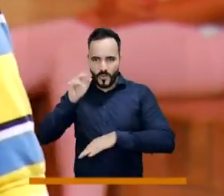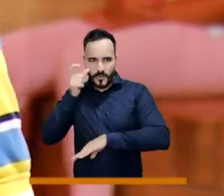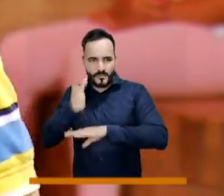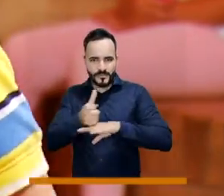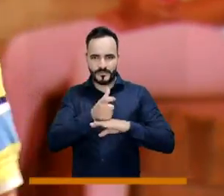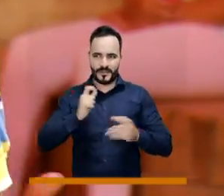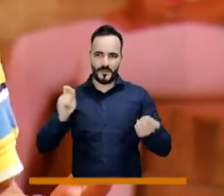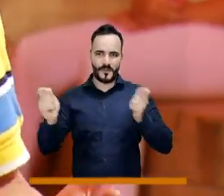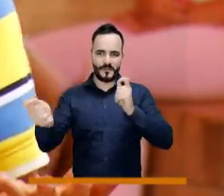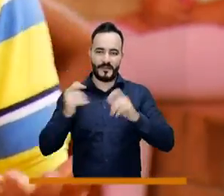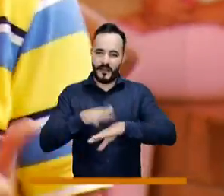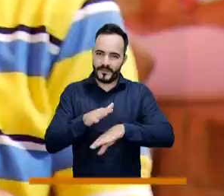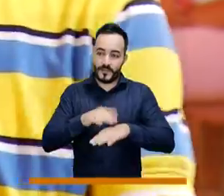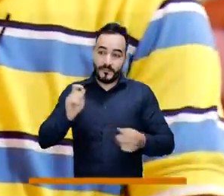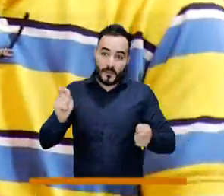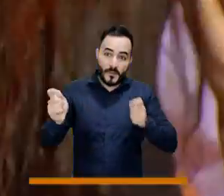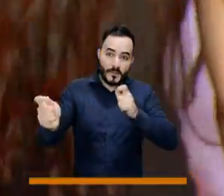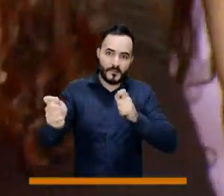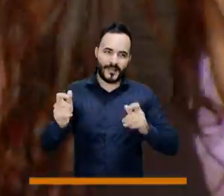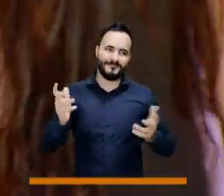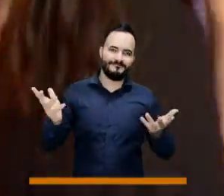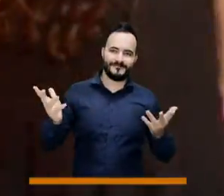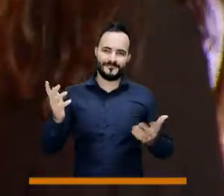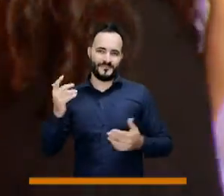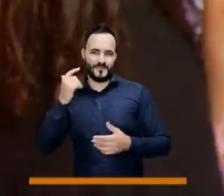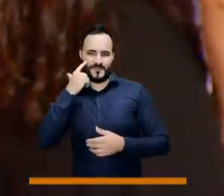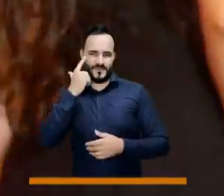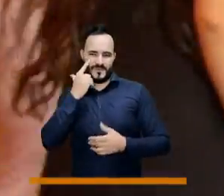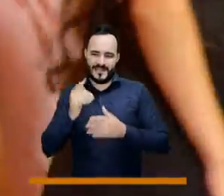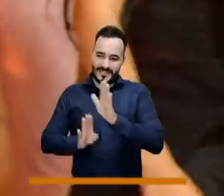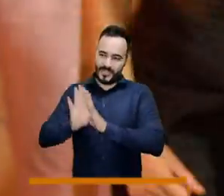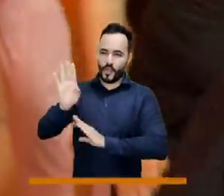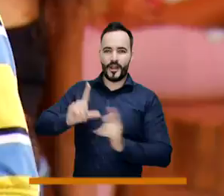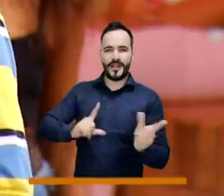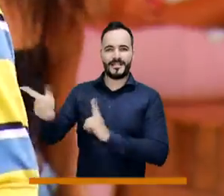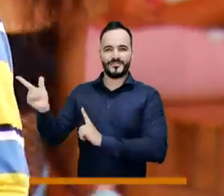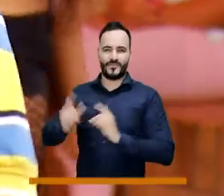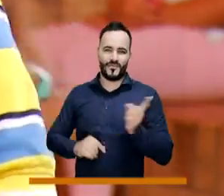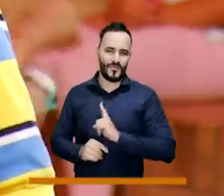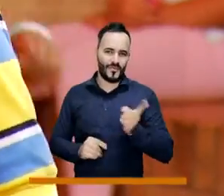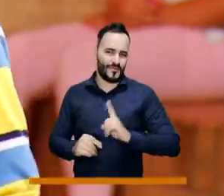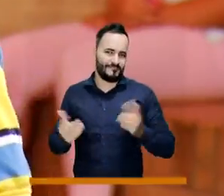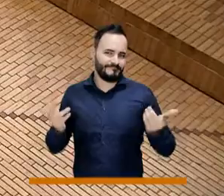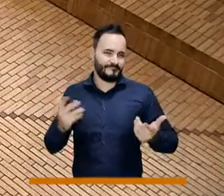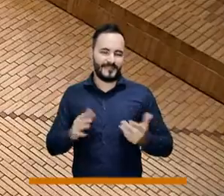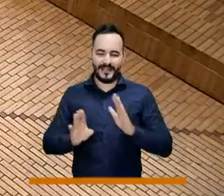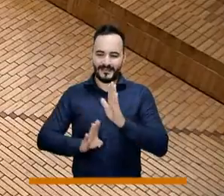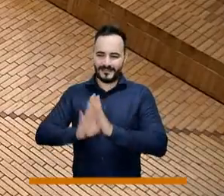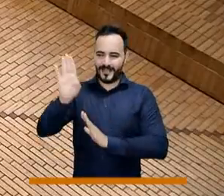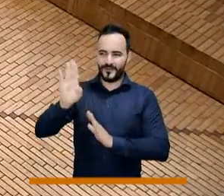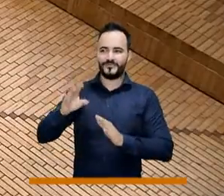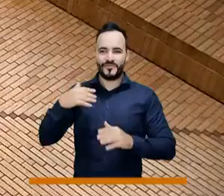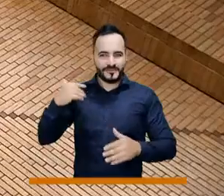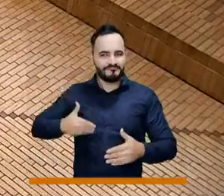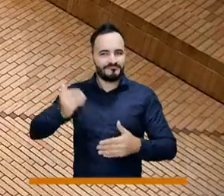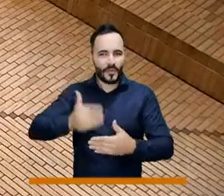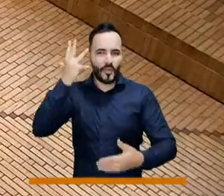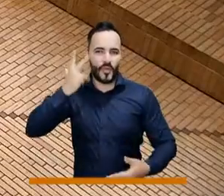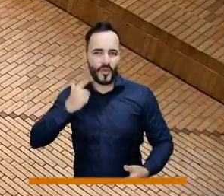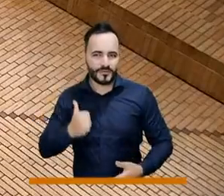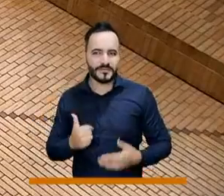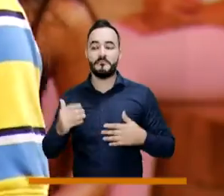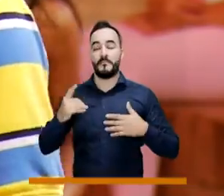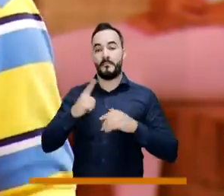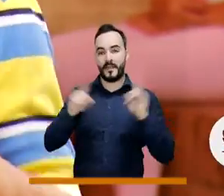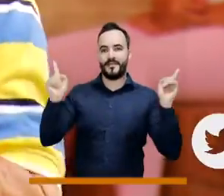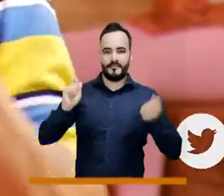ciudad. No les digo que desarrollo, porque desarrollo es esto, eso que estamos haciendo acá. Desarrollo es cuando usted presta la sala de su casa, el patio, la cuadra, y dice, ¿con quién